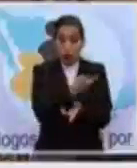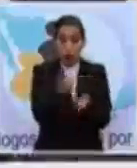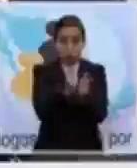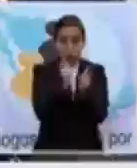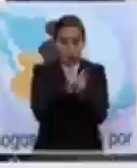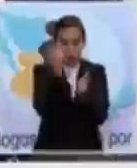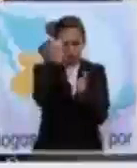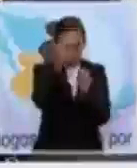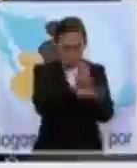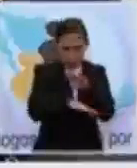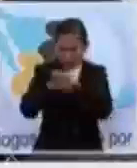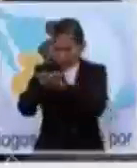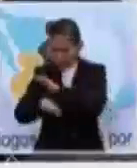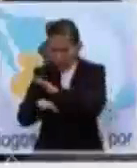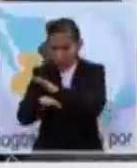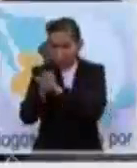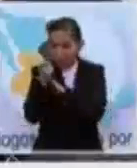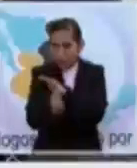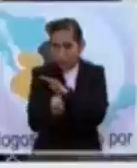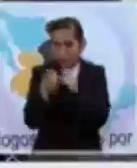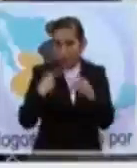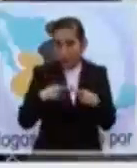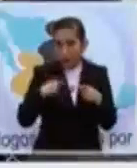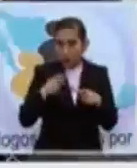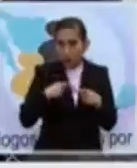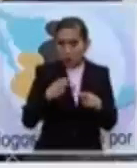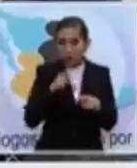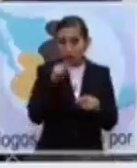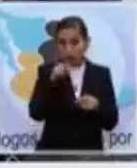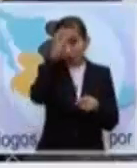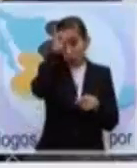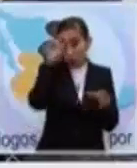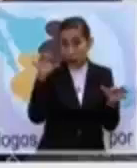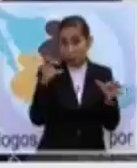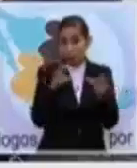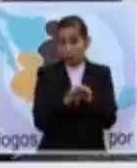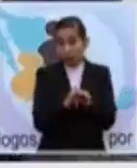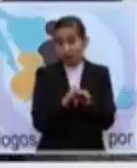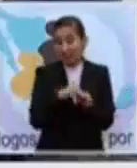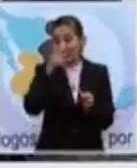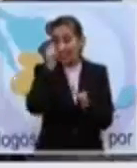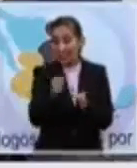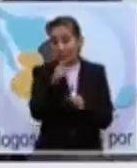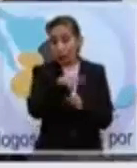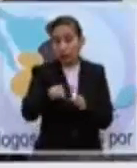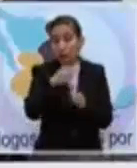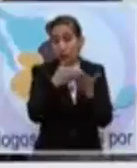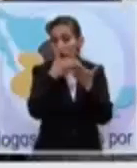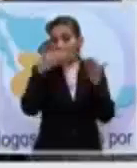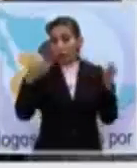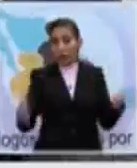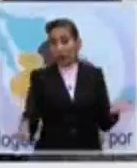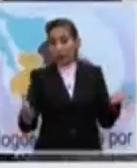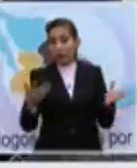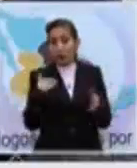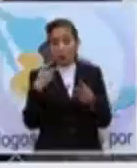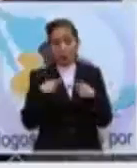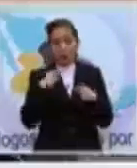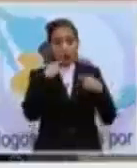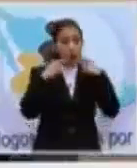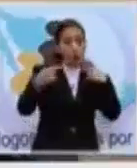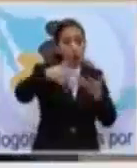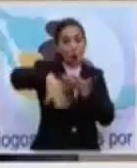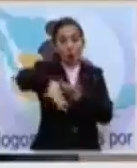misma plataforma, quiere decir que la agenda de ustedes está pactada. Quiere decir que ustedes no han abierto a debate popular